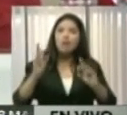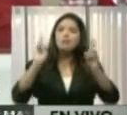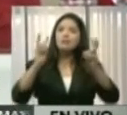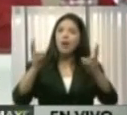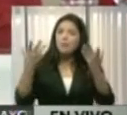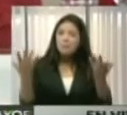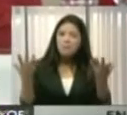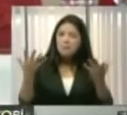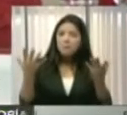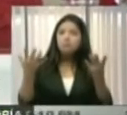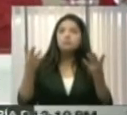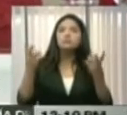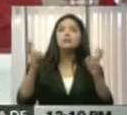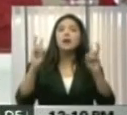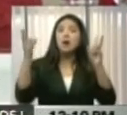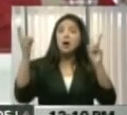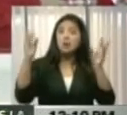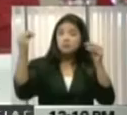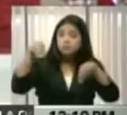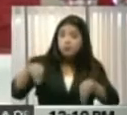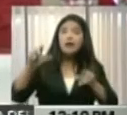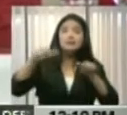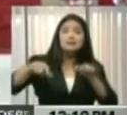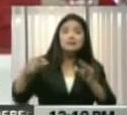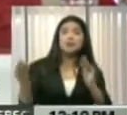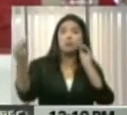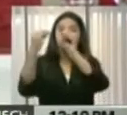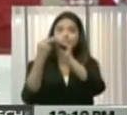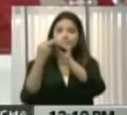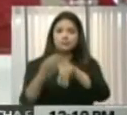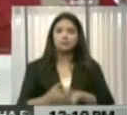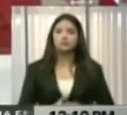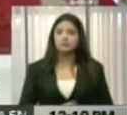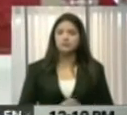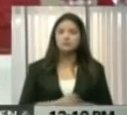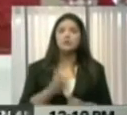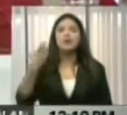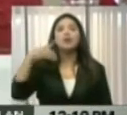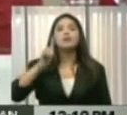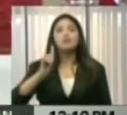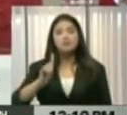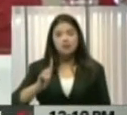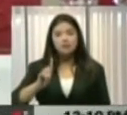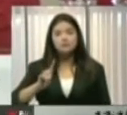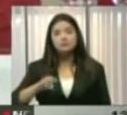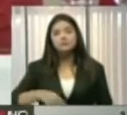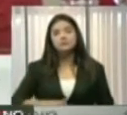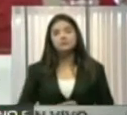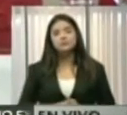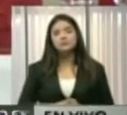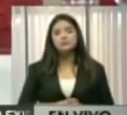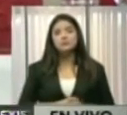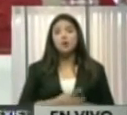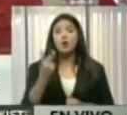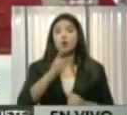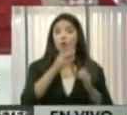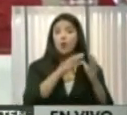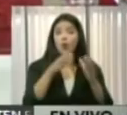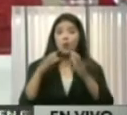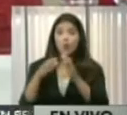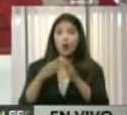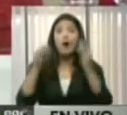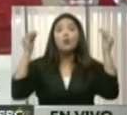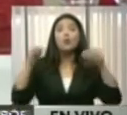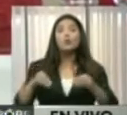se requiera coordinación y sincronía. D. Las delegaciones acordarán un reglamento